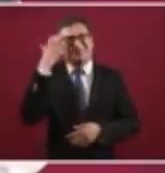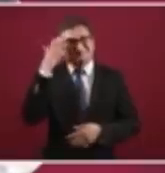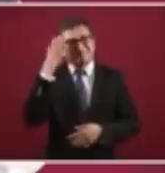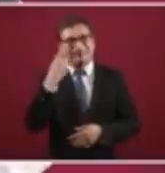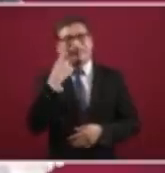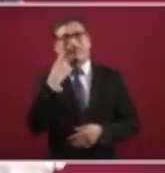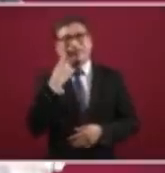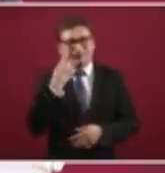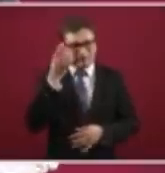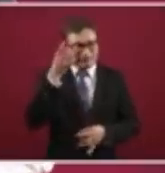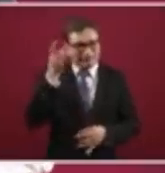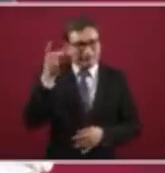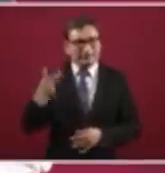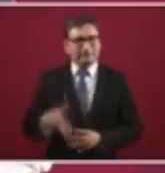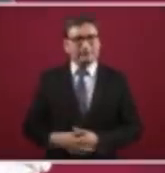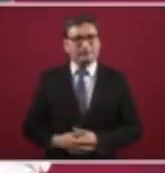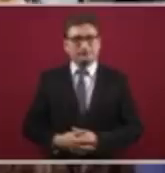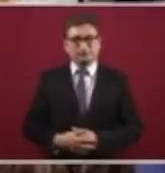este